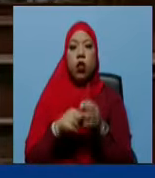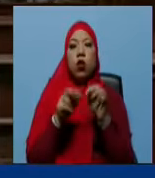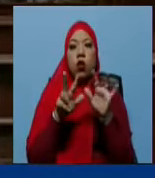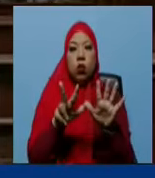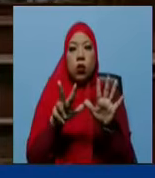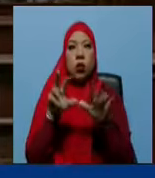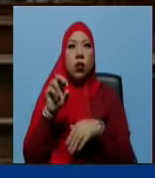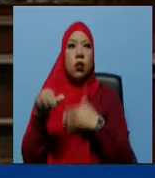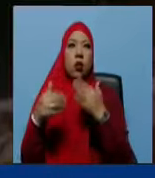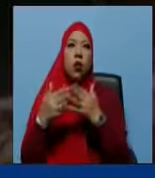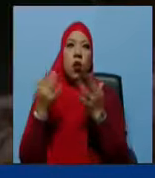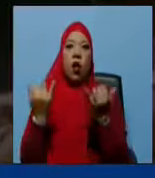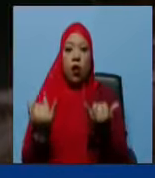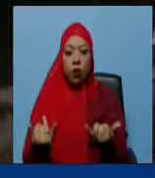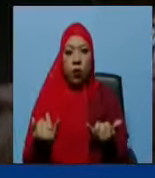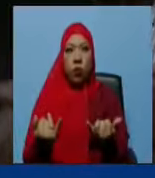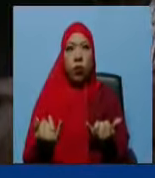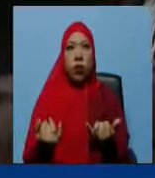1830 hasta